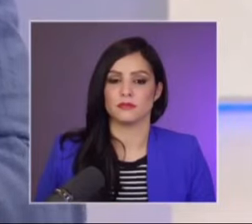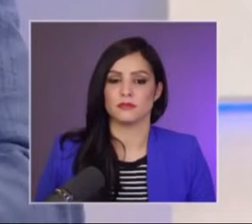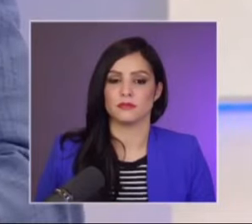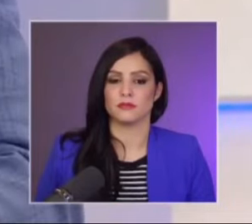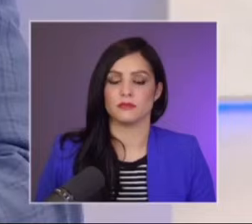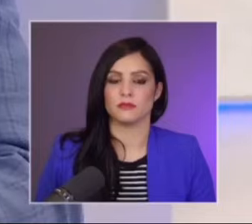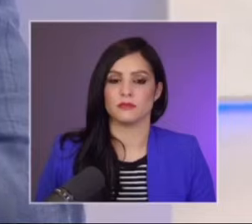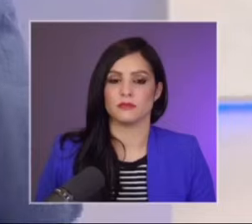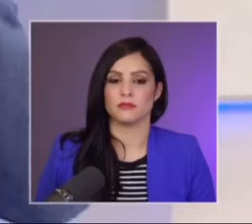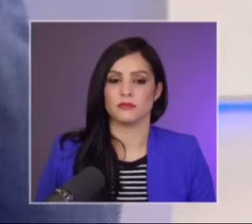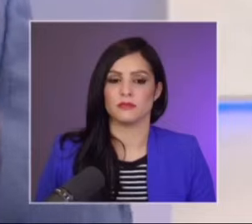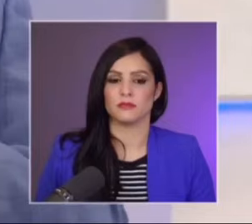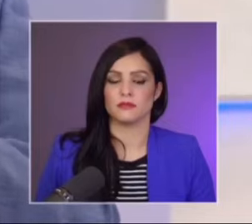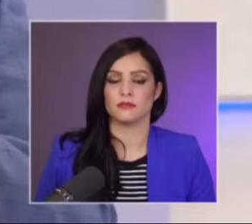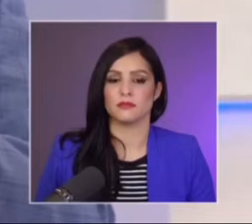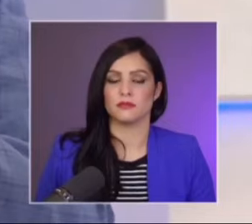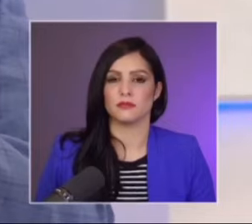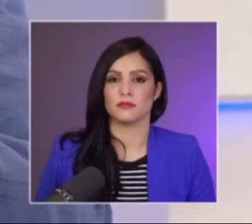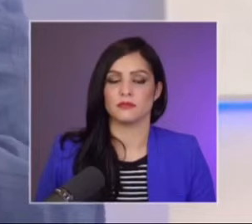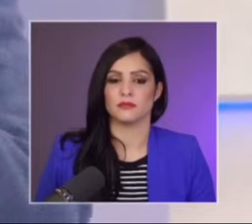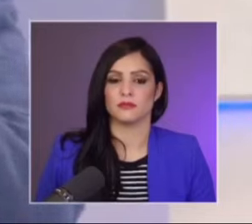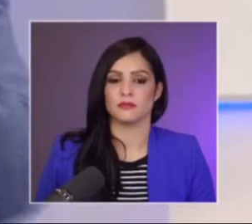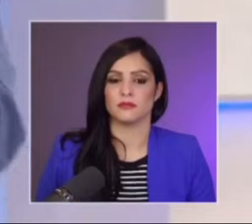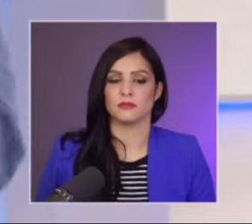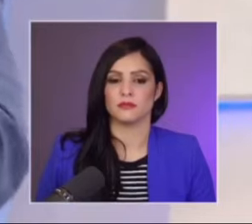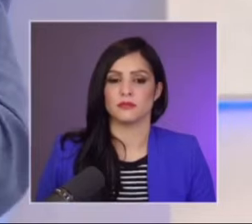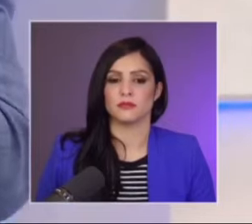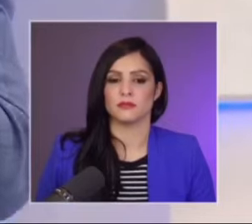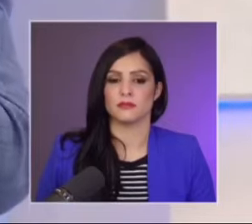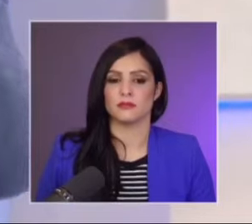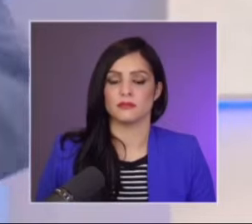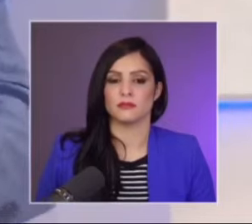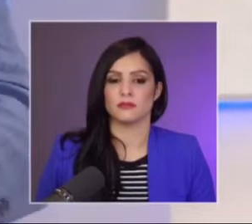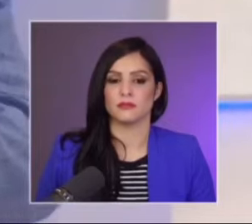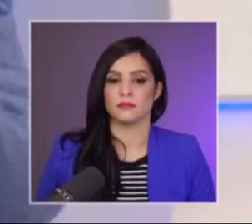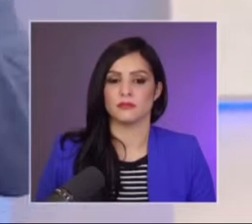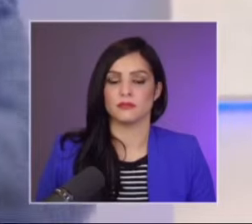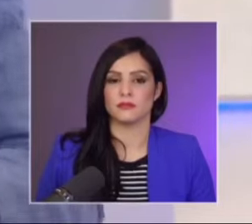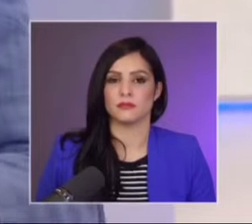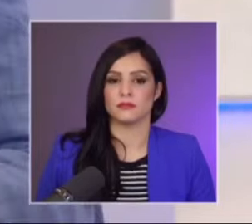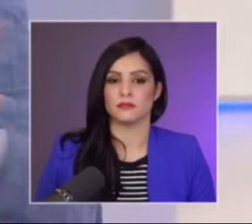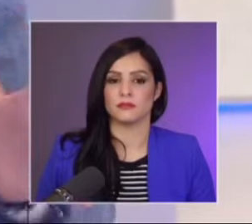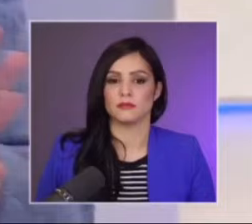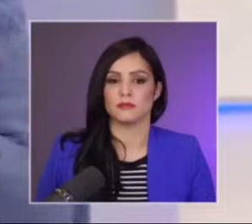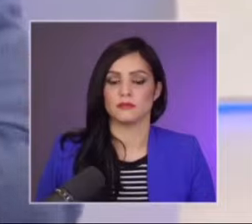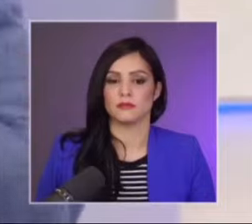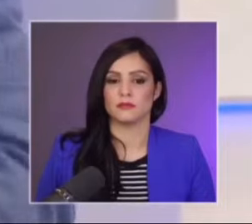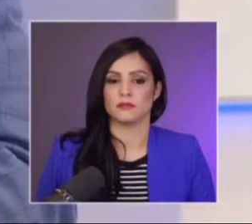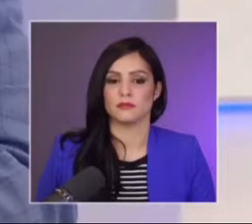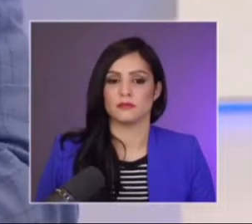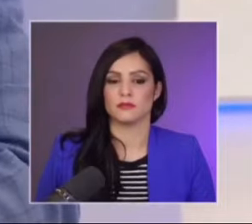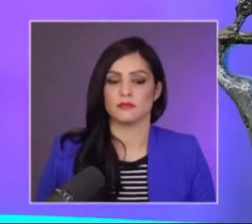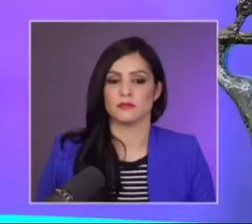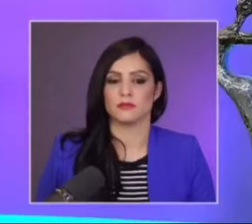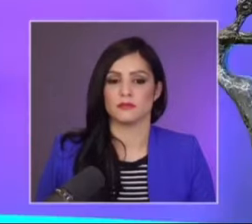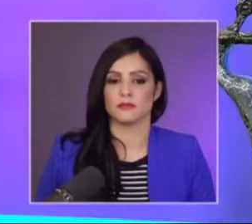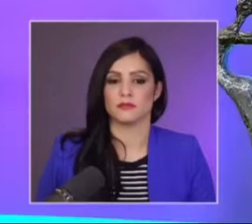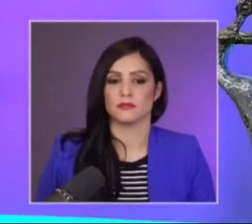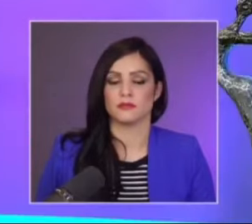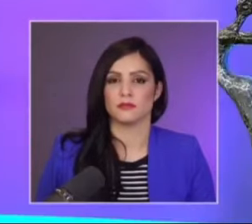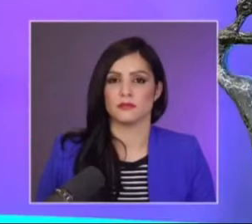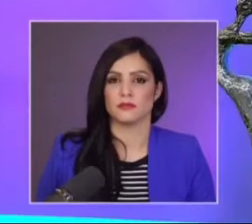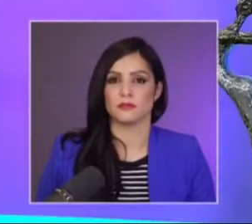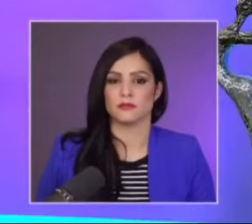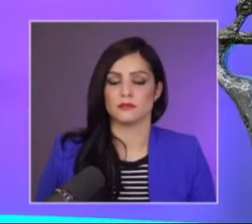que la que el Ministerio de medio ambiente está intentando hacer lo que debe hacer vamos a pelear porque así ocurre y vamos a estar con 7% del